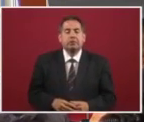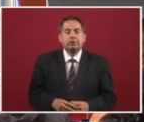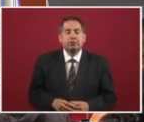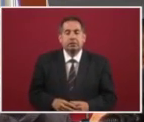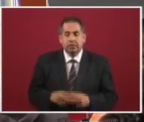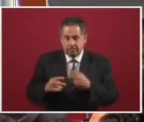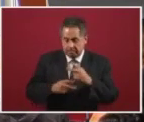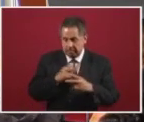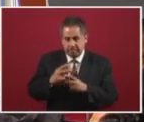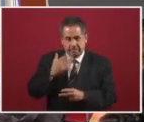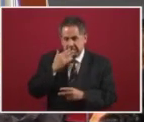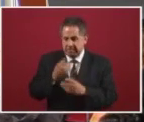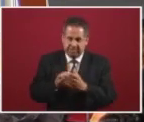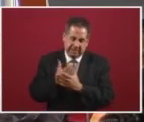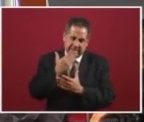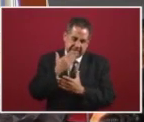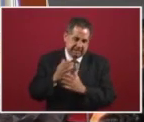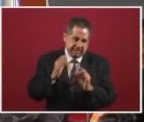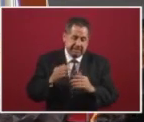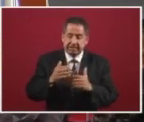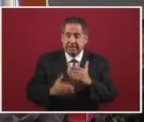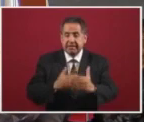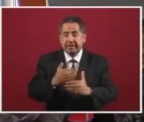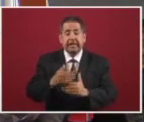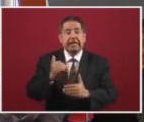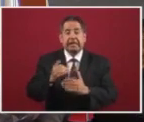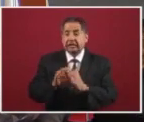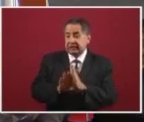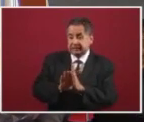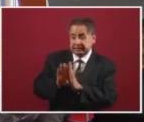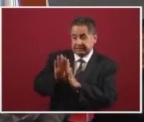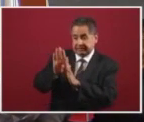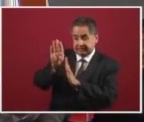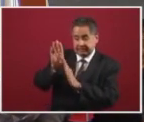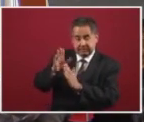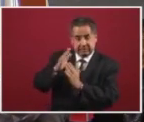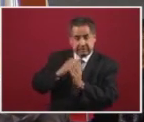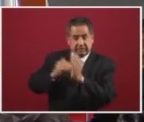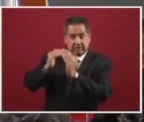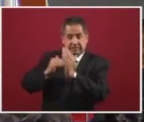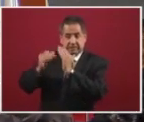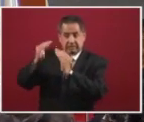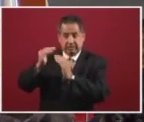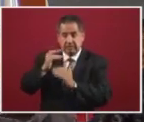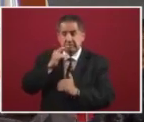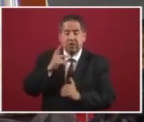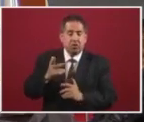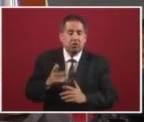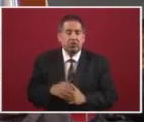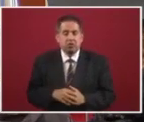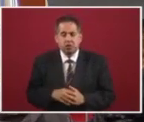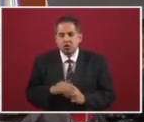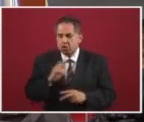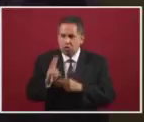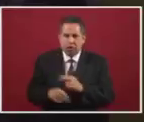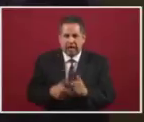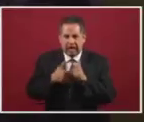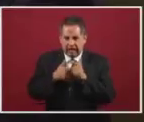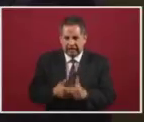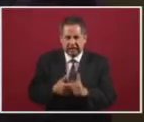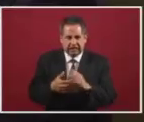Vamos bien, y en el caso del crecimiento, pues voy a seguir